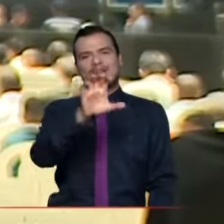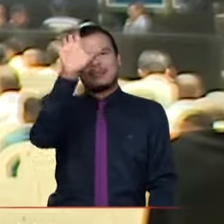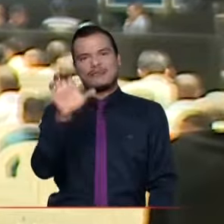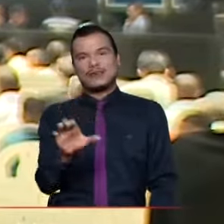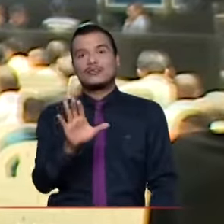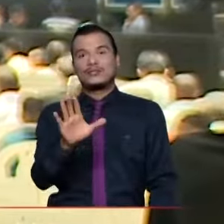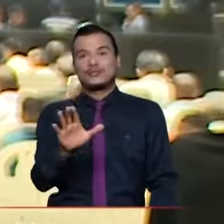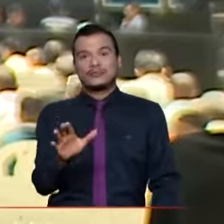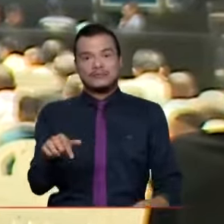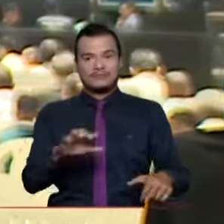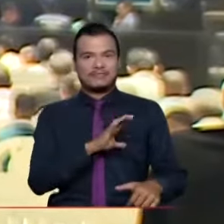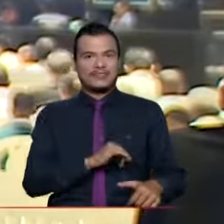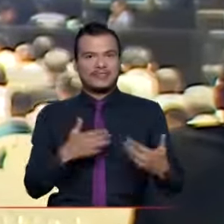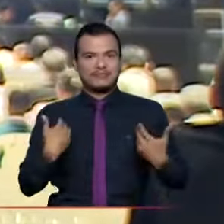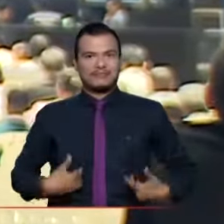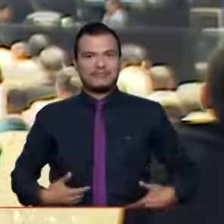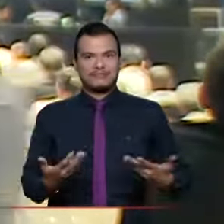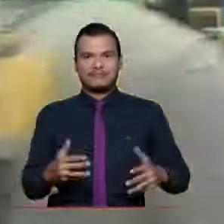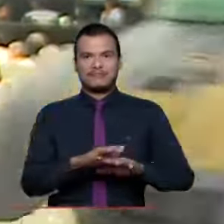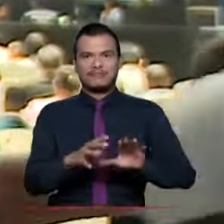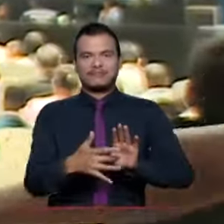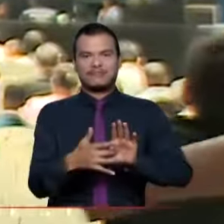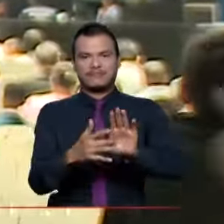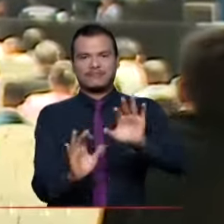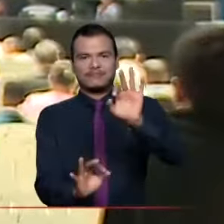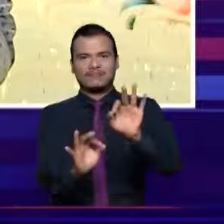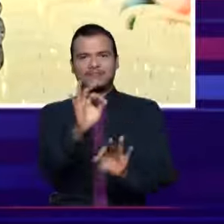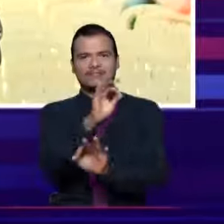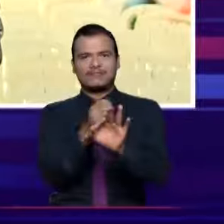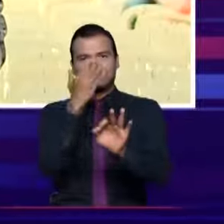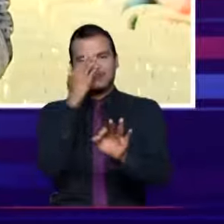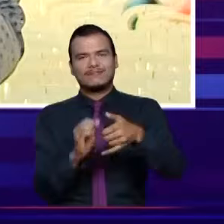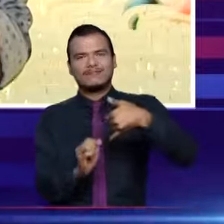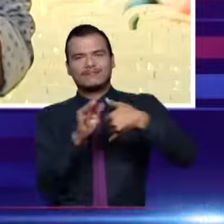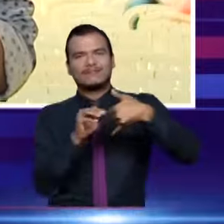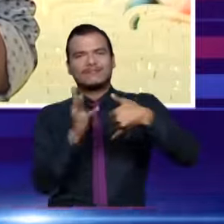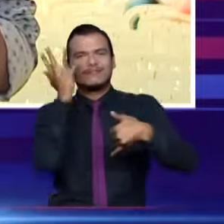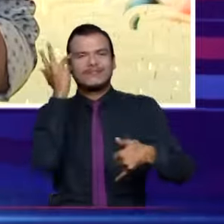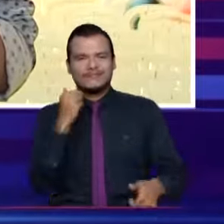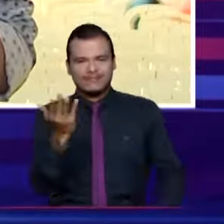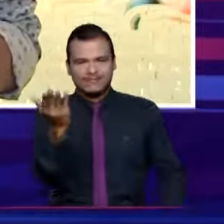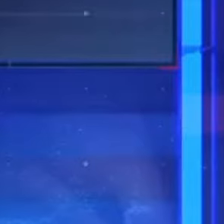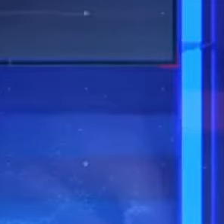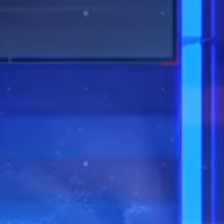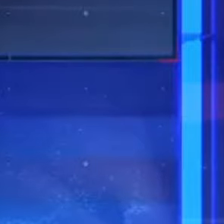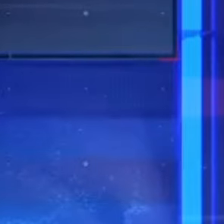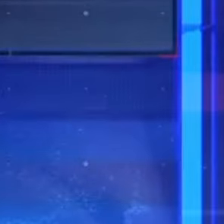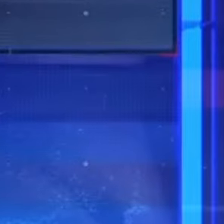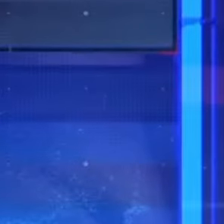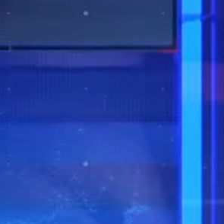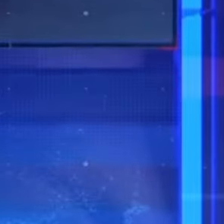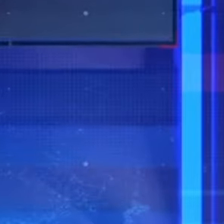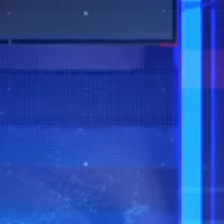Cauca. Información desde el sur de Cali, Jefferson Bolívar, Telepacífico Noticias, la región todos los días.